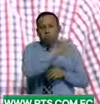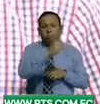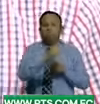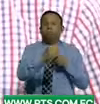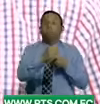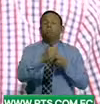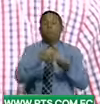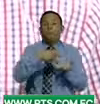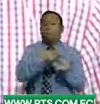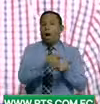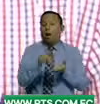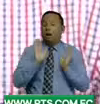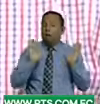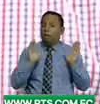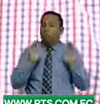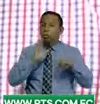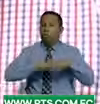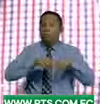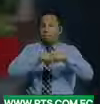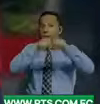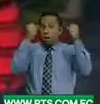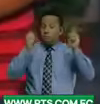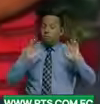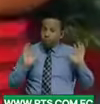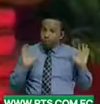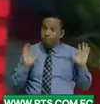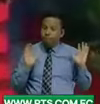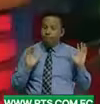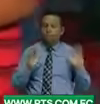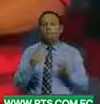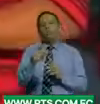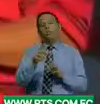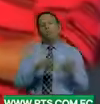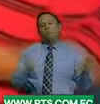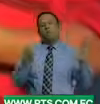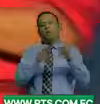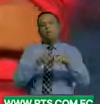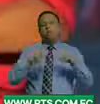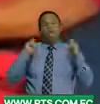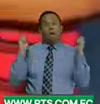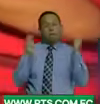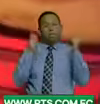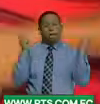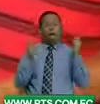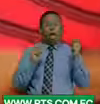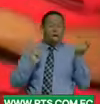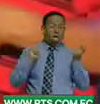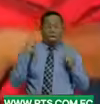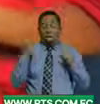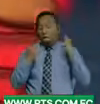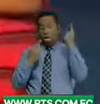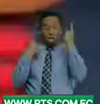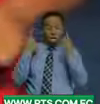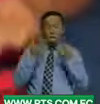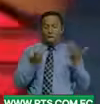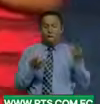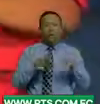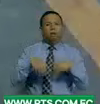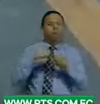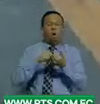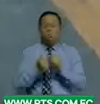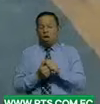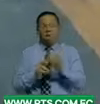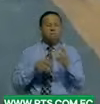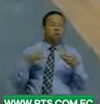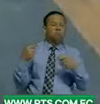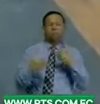transferido el costo del daño que se haya ocasionado. Que la fiesta no se suba a la cabeza ni termine en un hospital